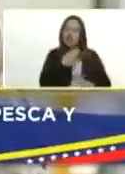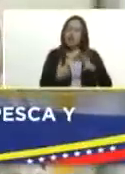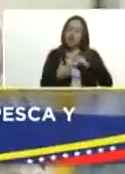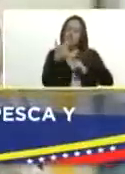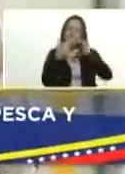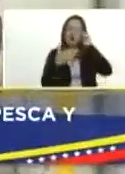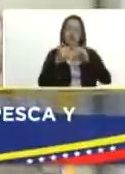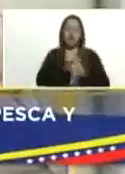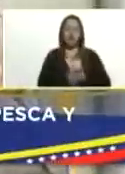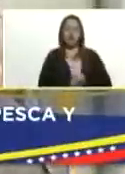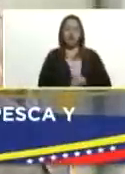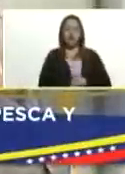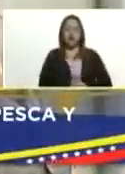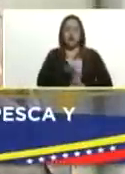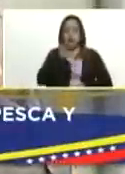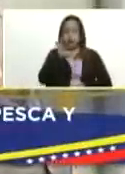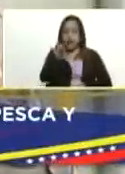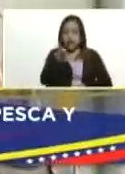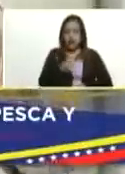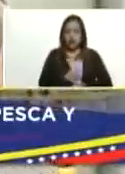construir. Un país